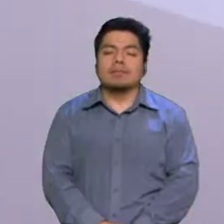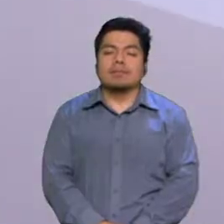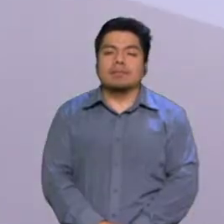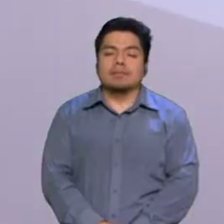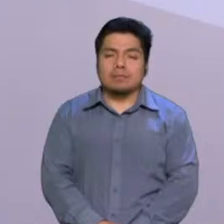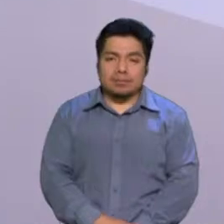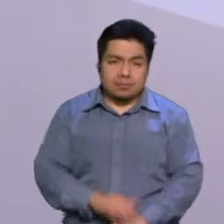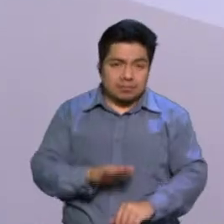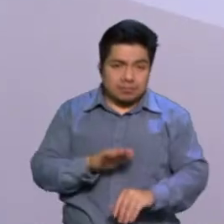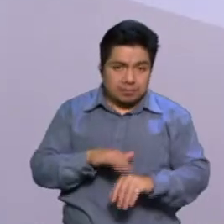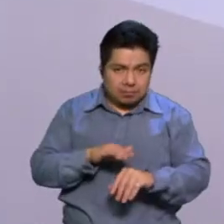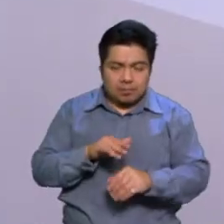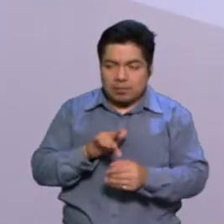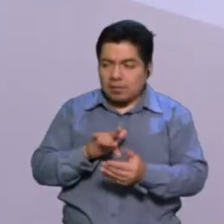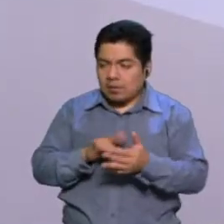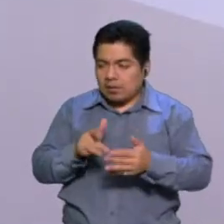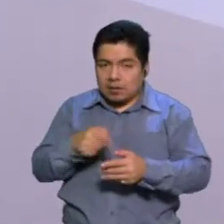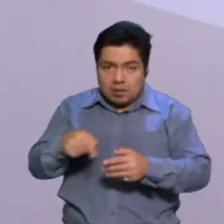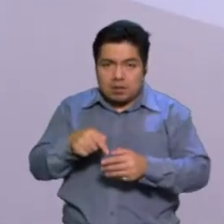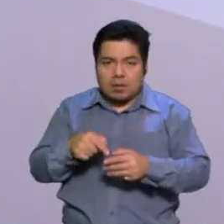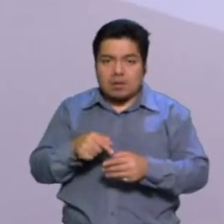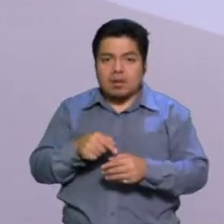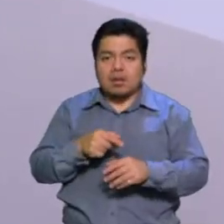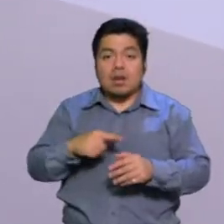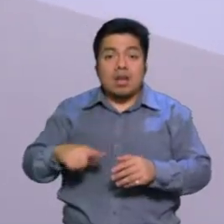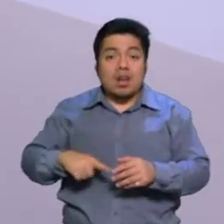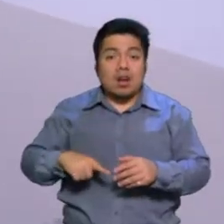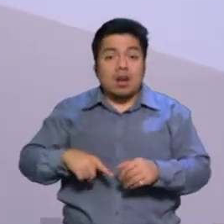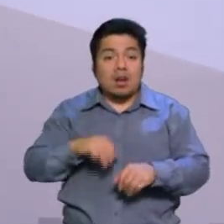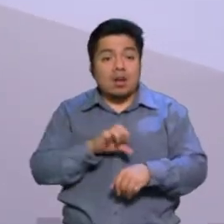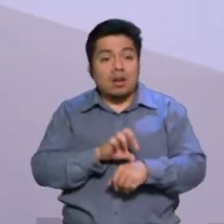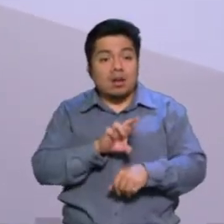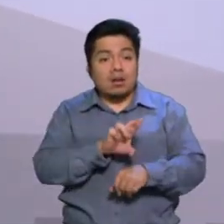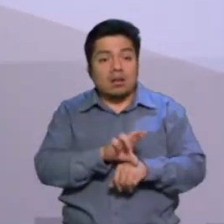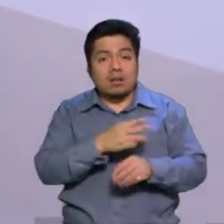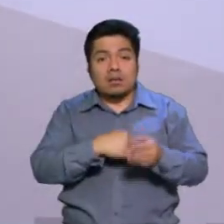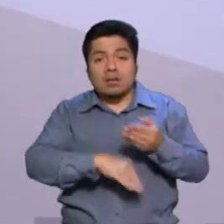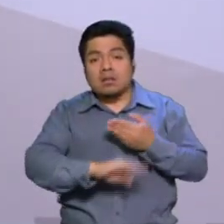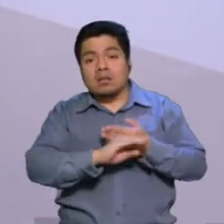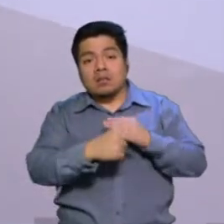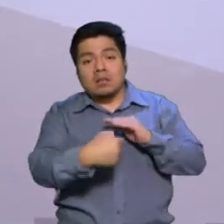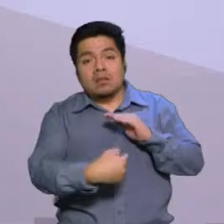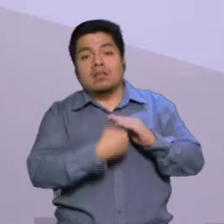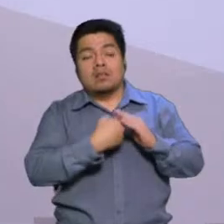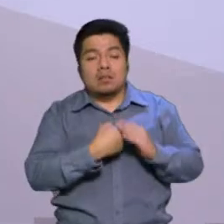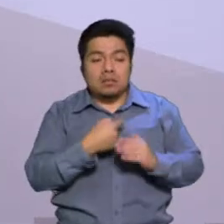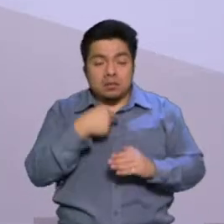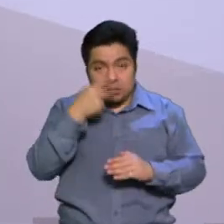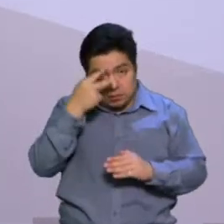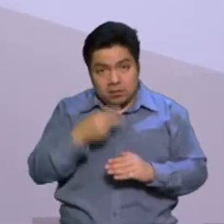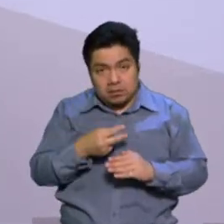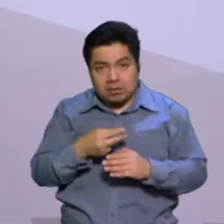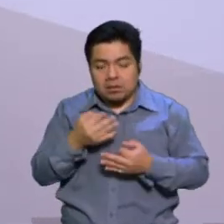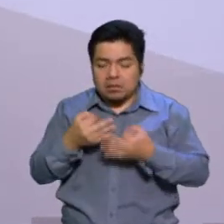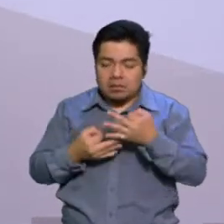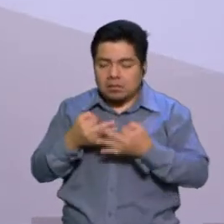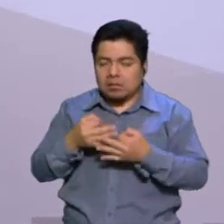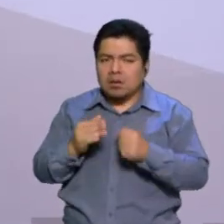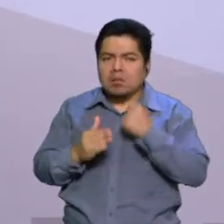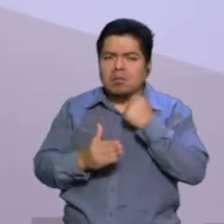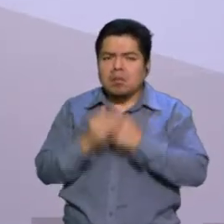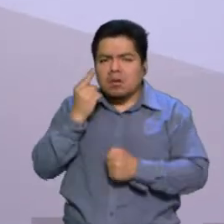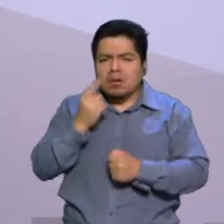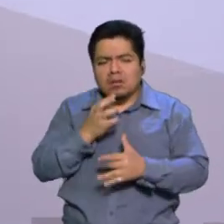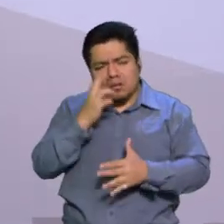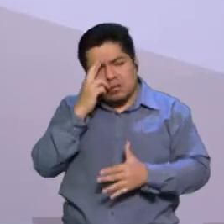Más información, también le cuento que el gobierno de Ecuador inició una demanda en contra de México ante la Corte Internacional de Justicia por la presunta violación al